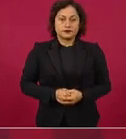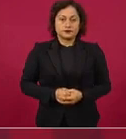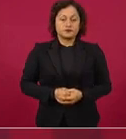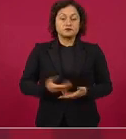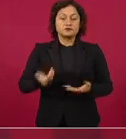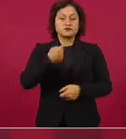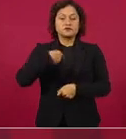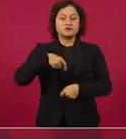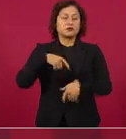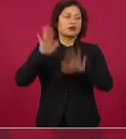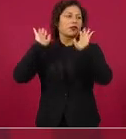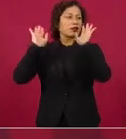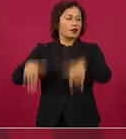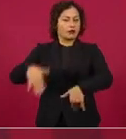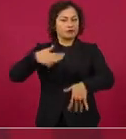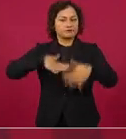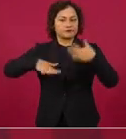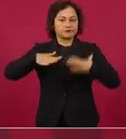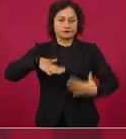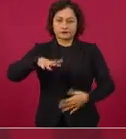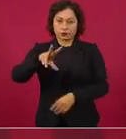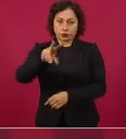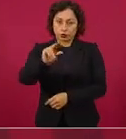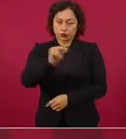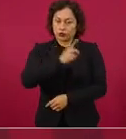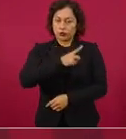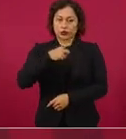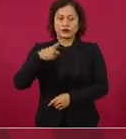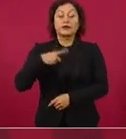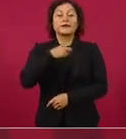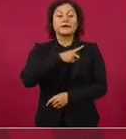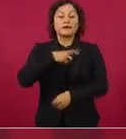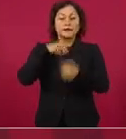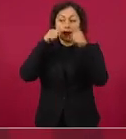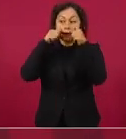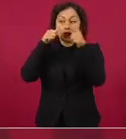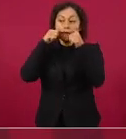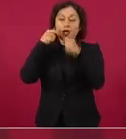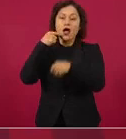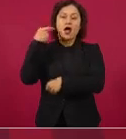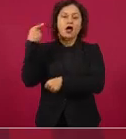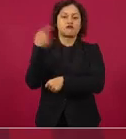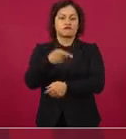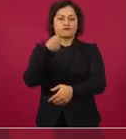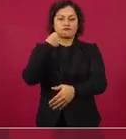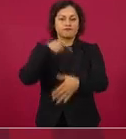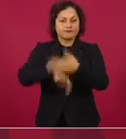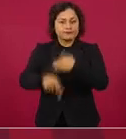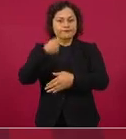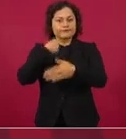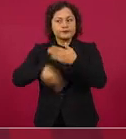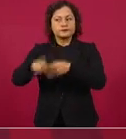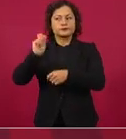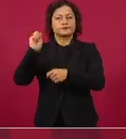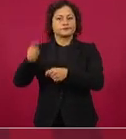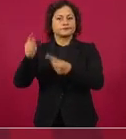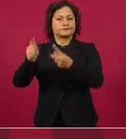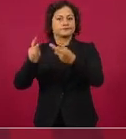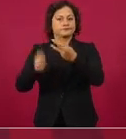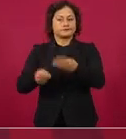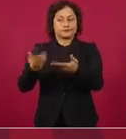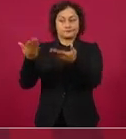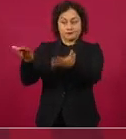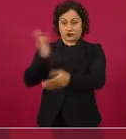cansarnos, seguir luchando, y por eso hasta te felicito por el empeño